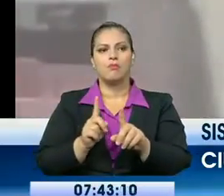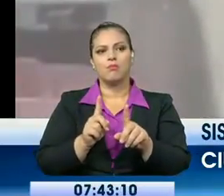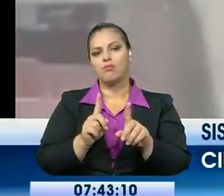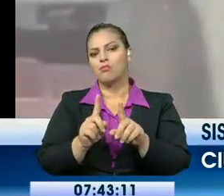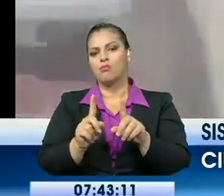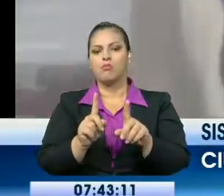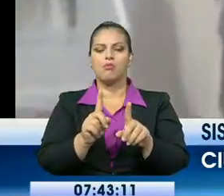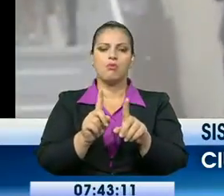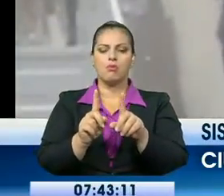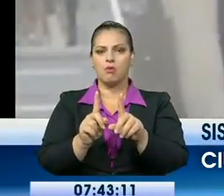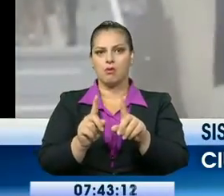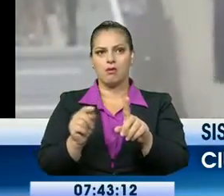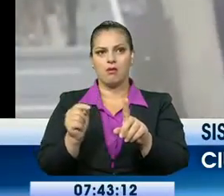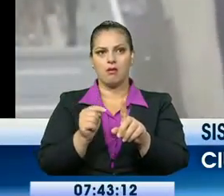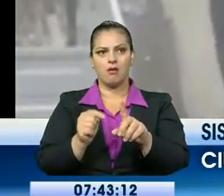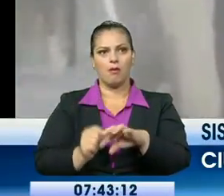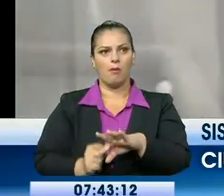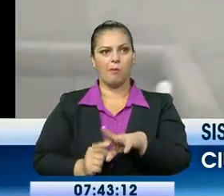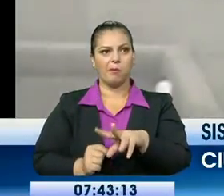aparente convidado de piedra.